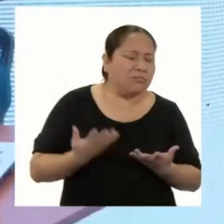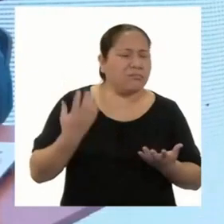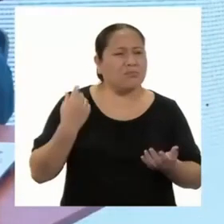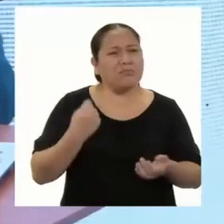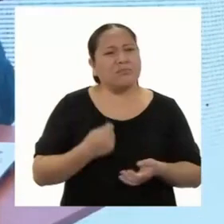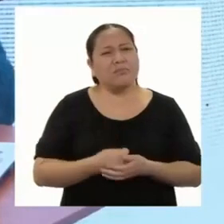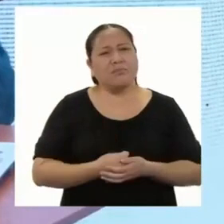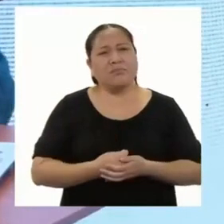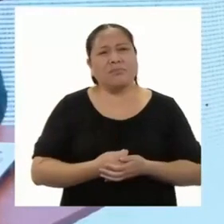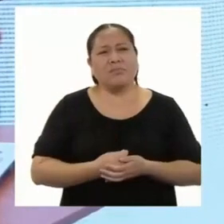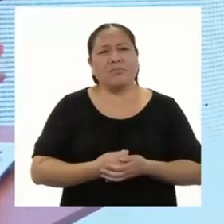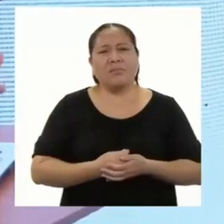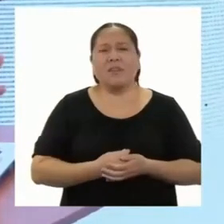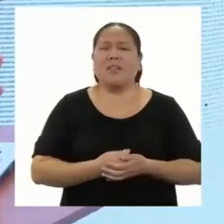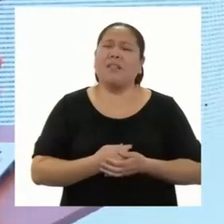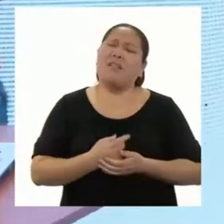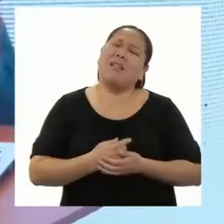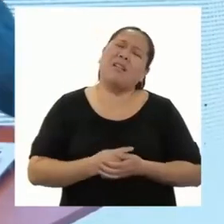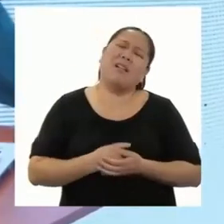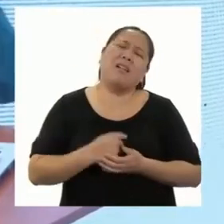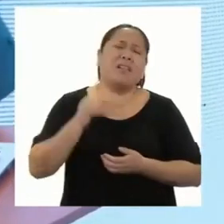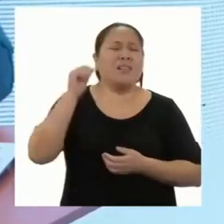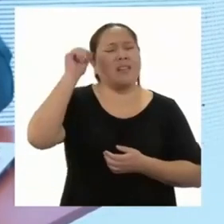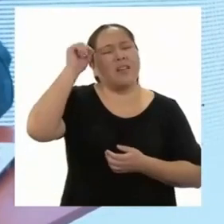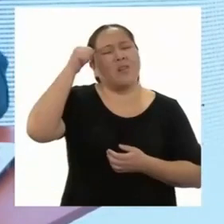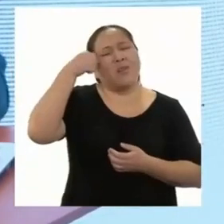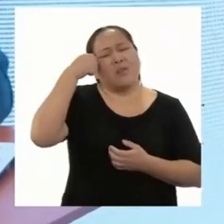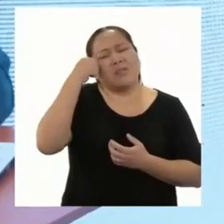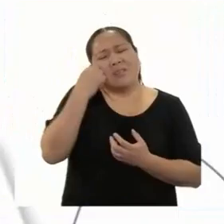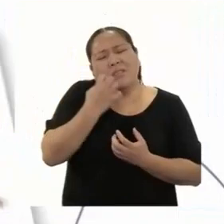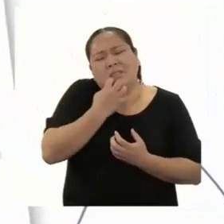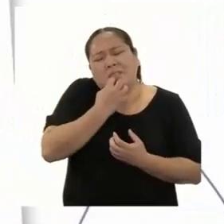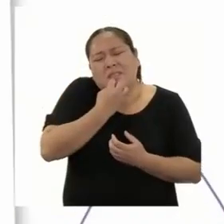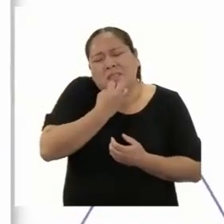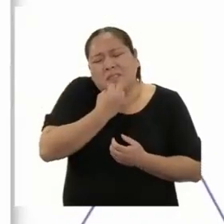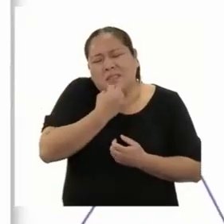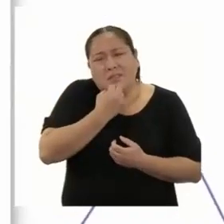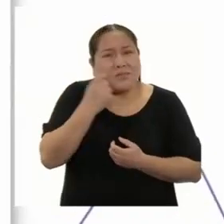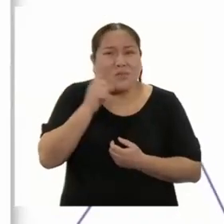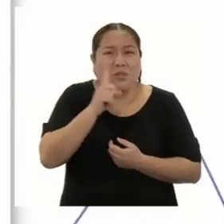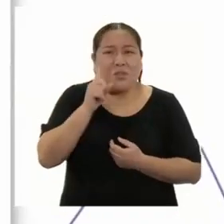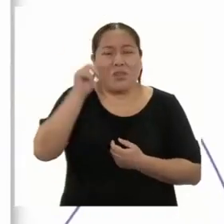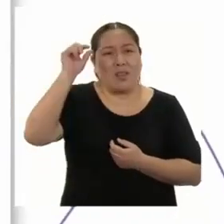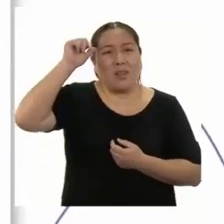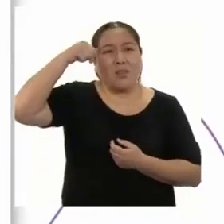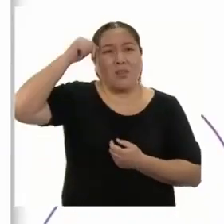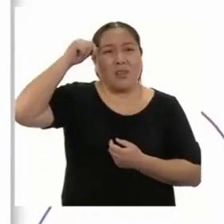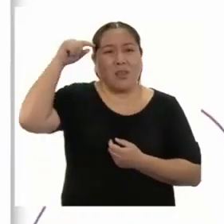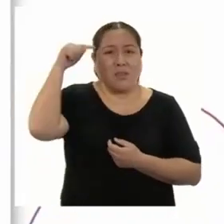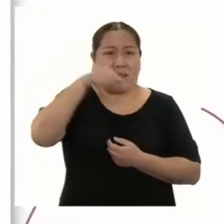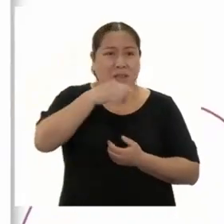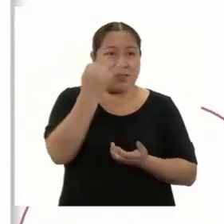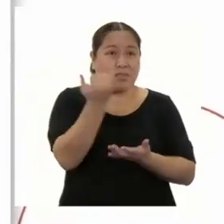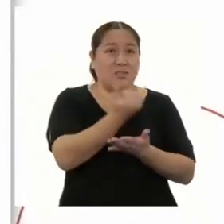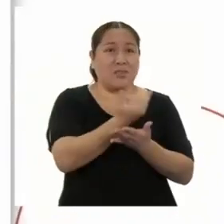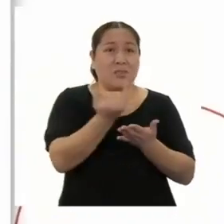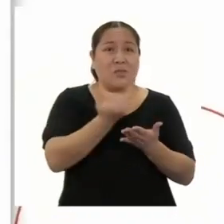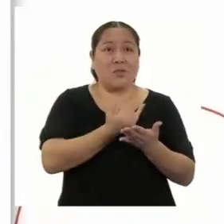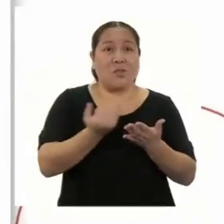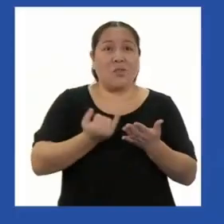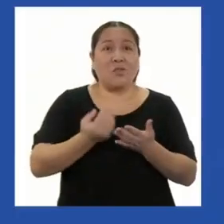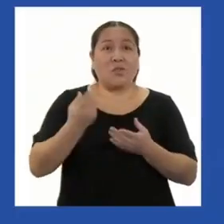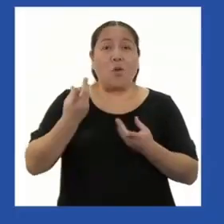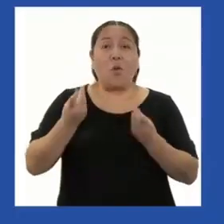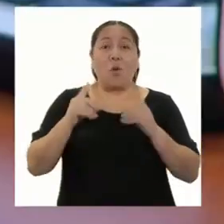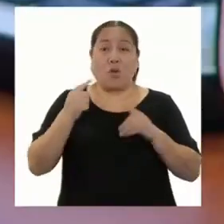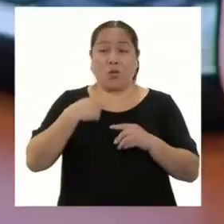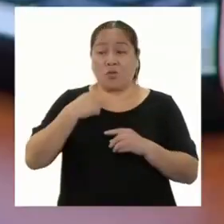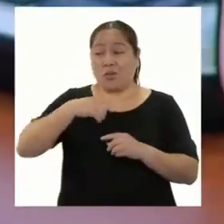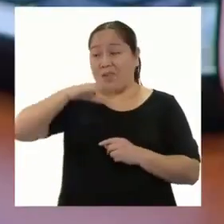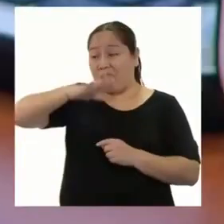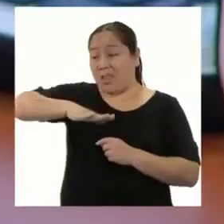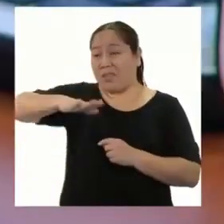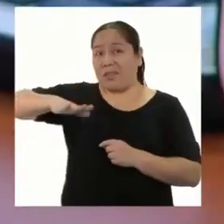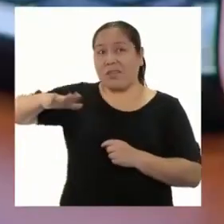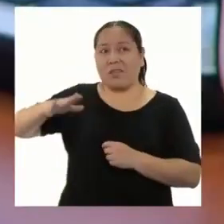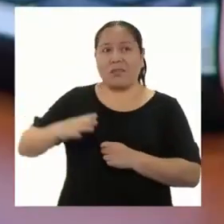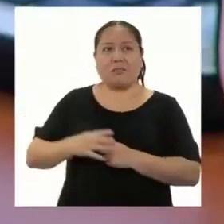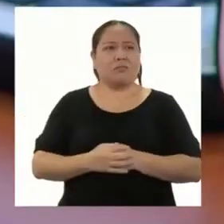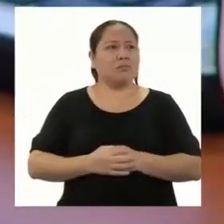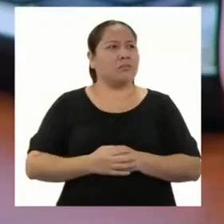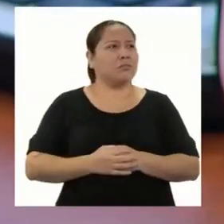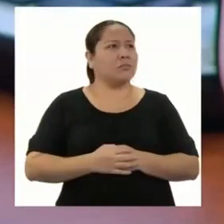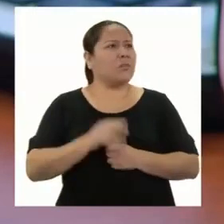Pero qué nostalgia. Ni yo mismo recordaba estos dibujos que hice cuando era niño.